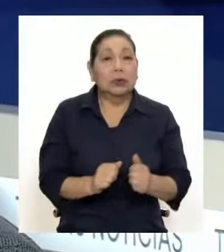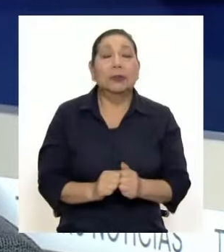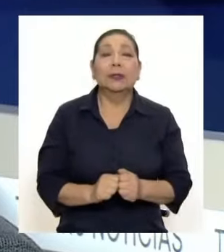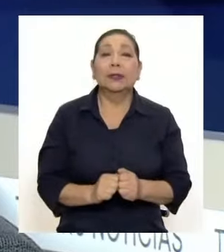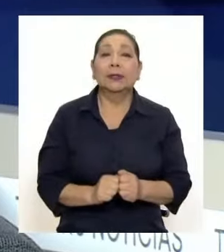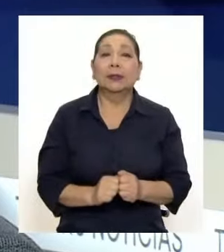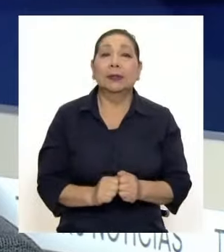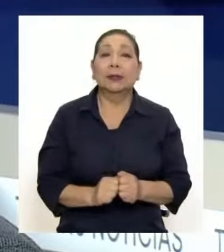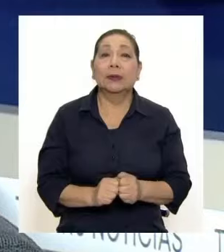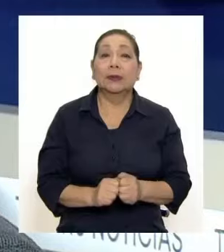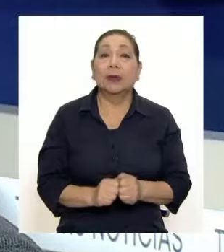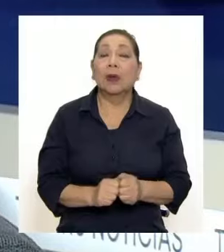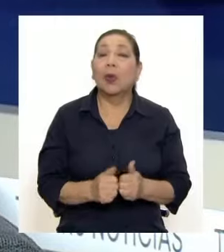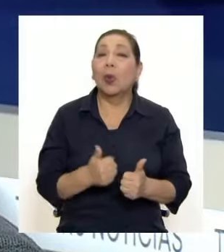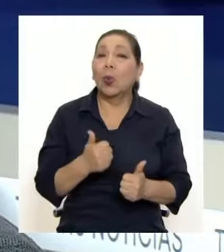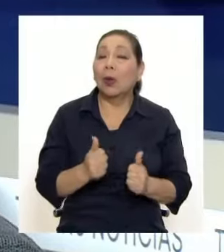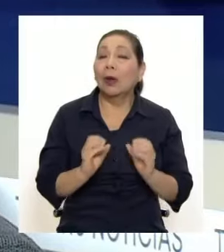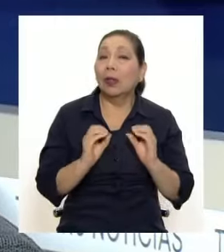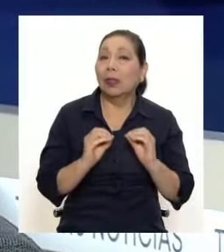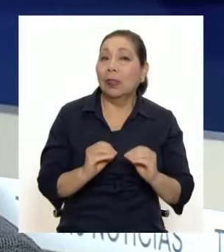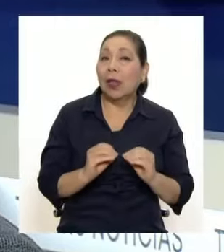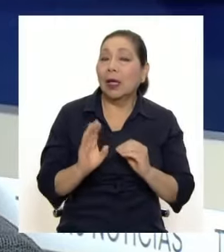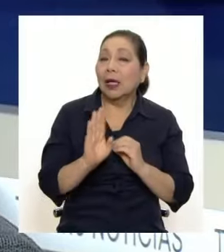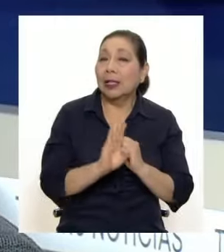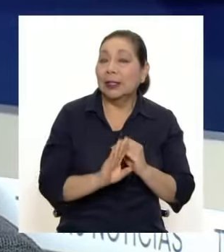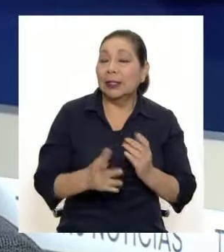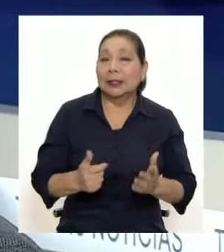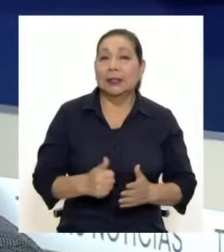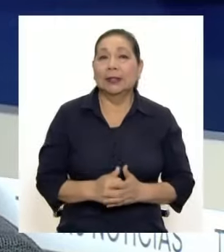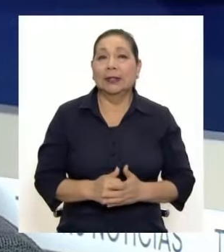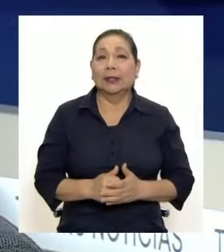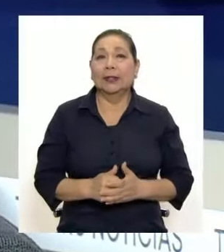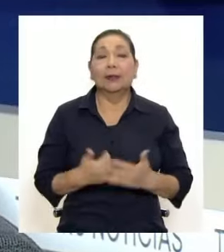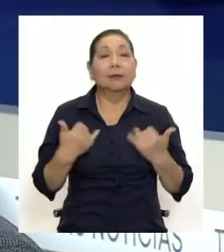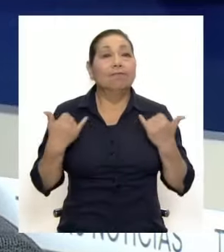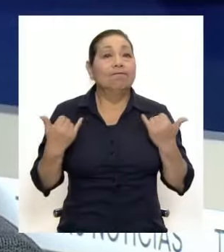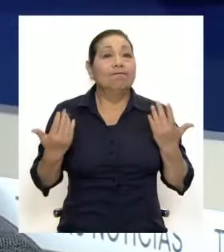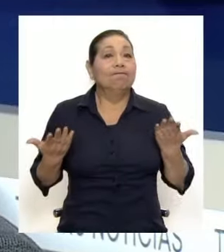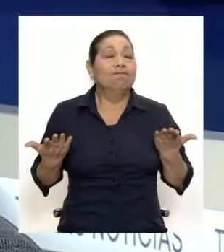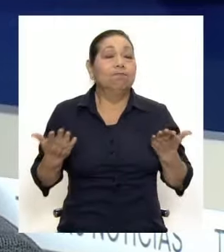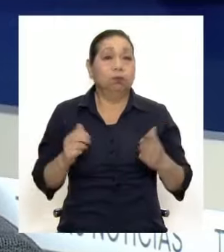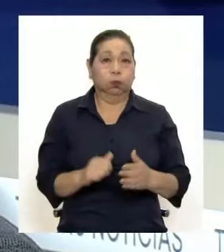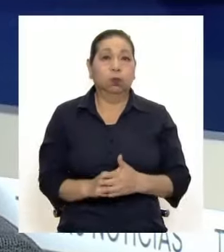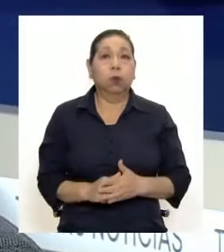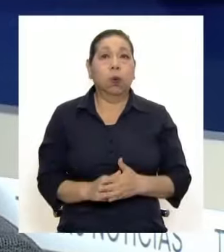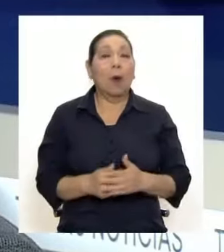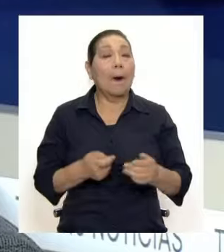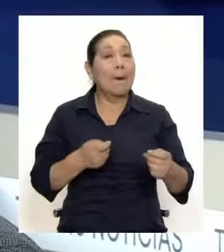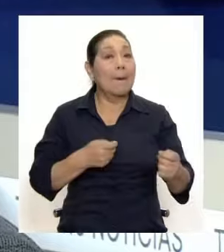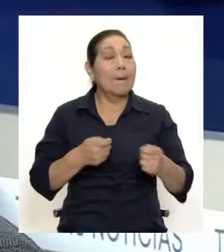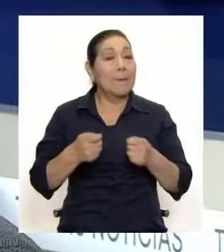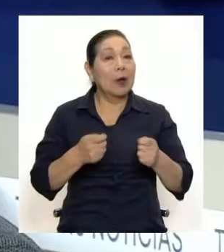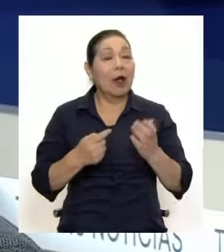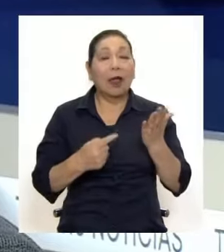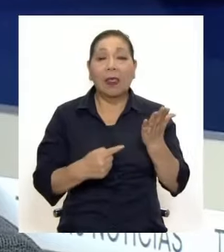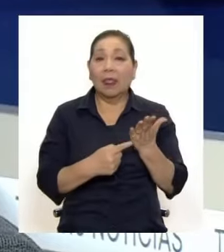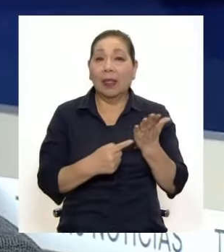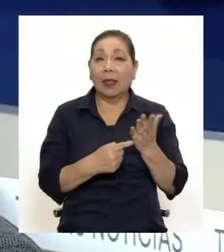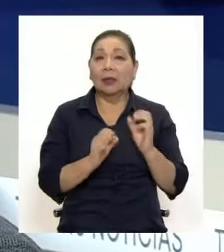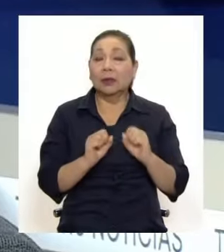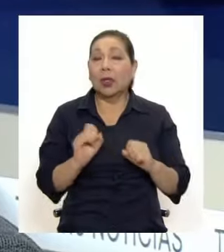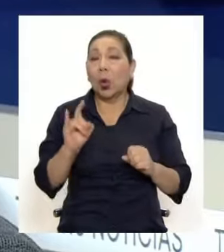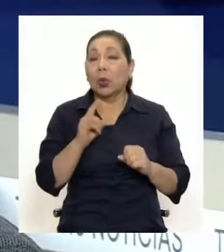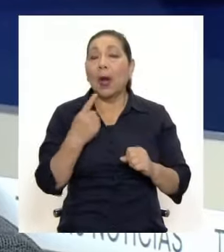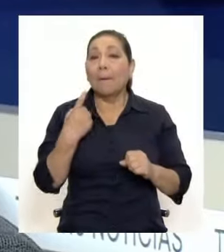eh en la cual se dan todas las garantías desde eh los mecanismos tecnológicos que se